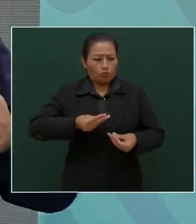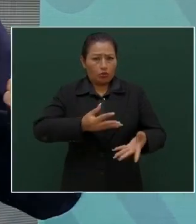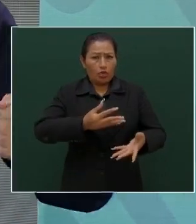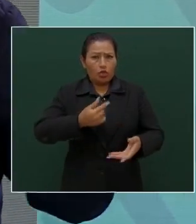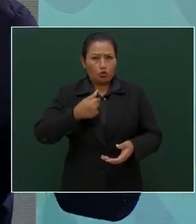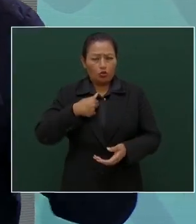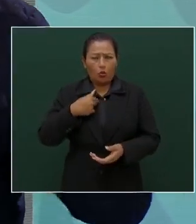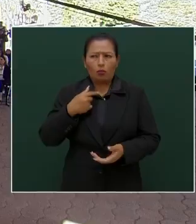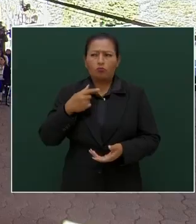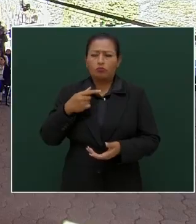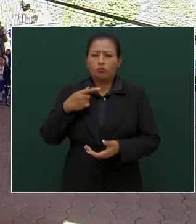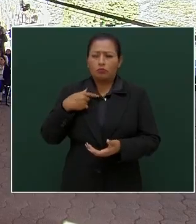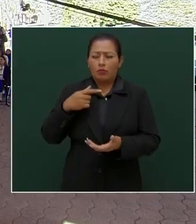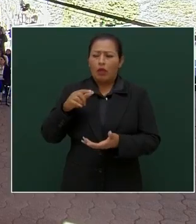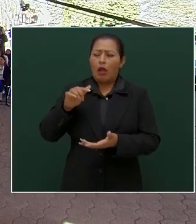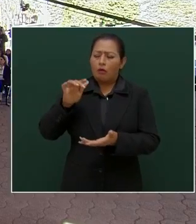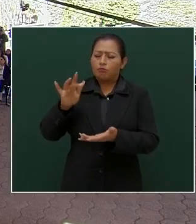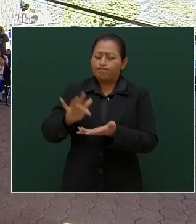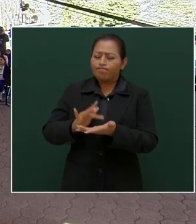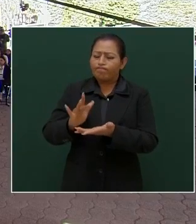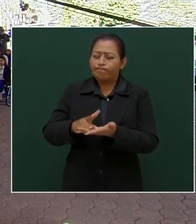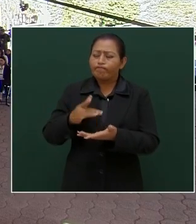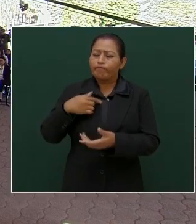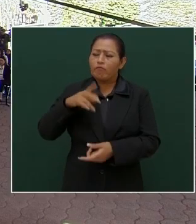presiono para que